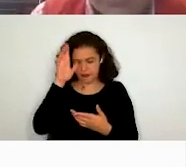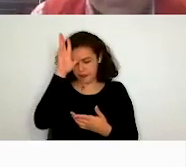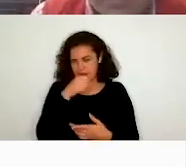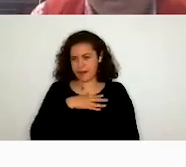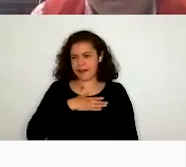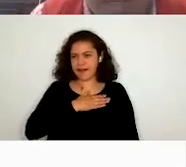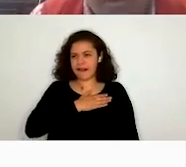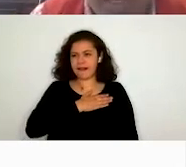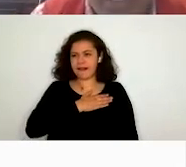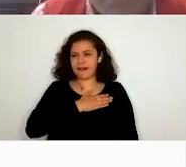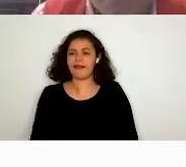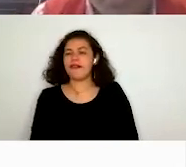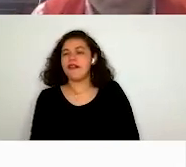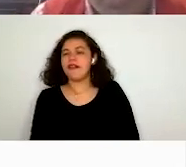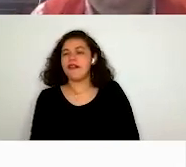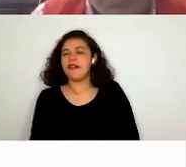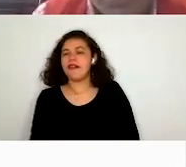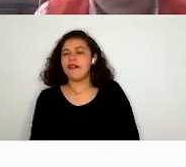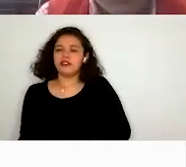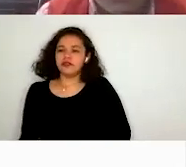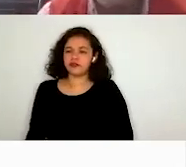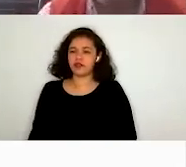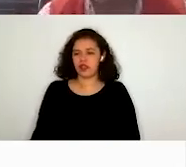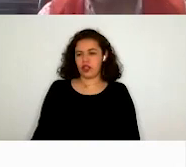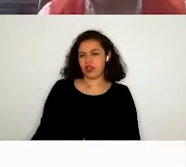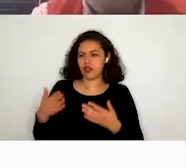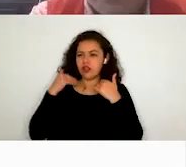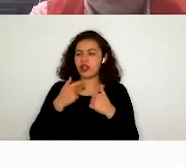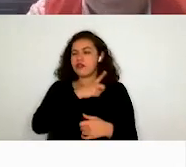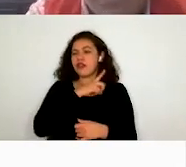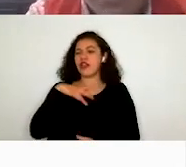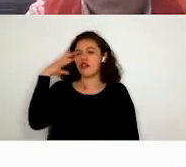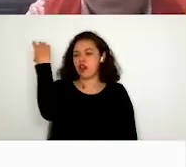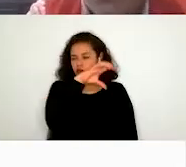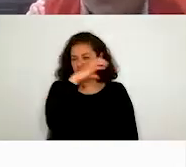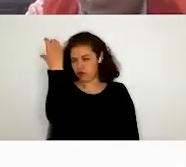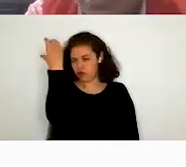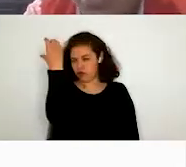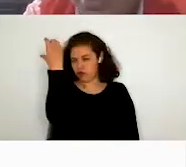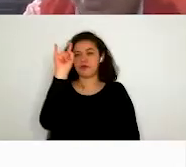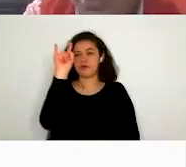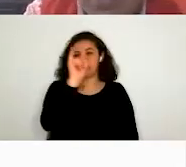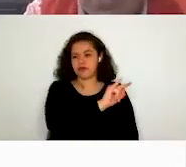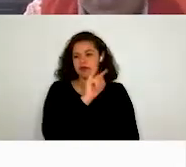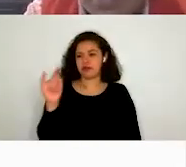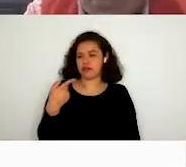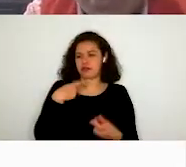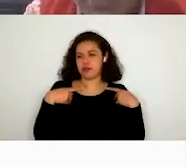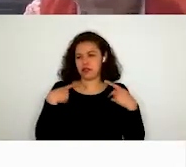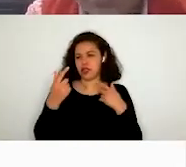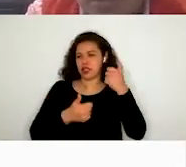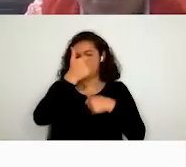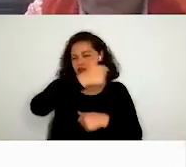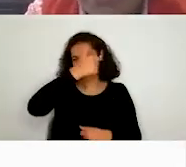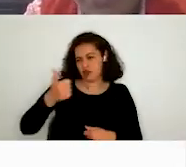además, aquí no viene, pero debemos de colocar una fotografía de cada uno de nuestros elementos, de nuestros